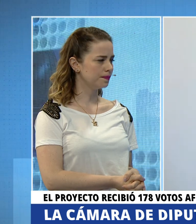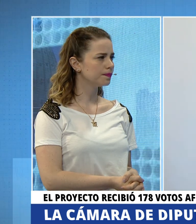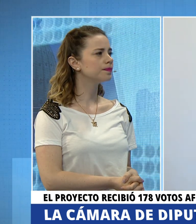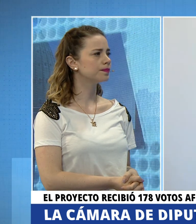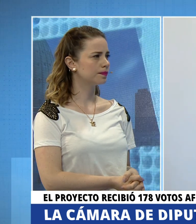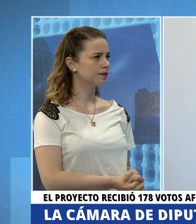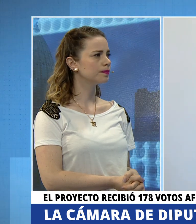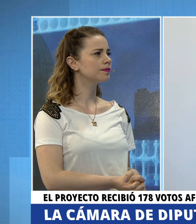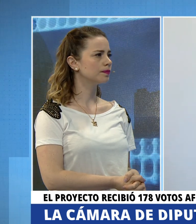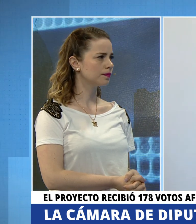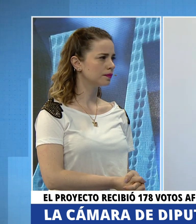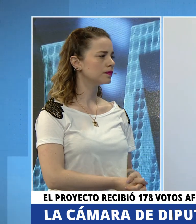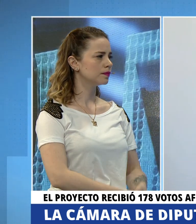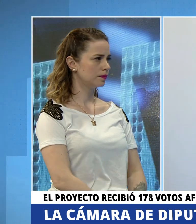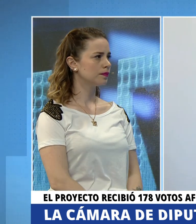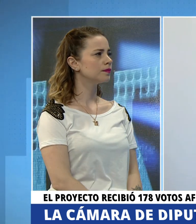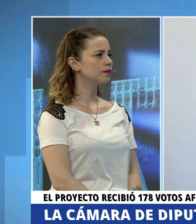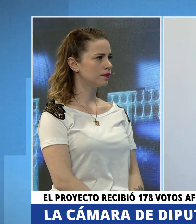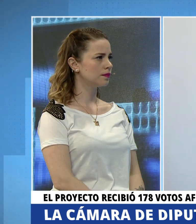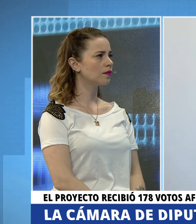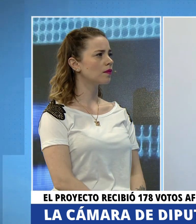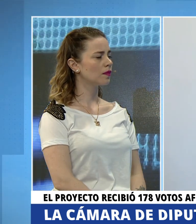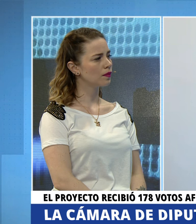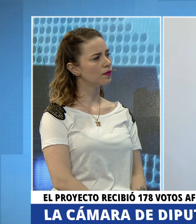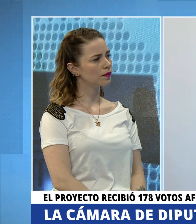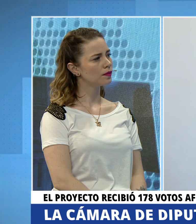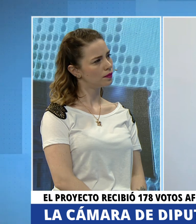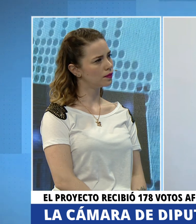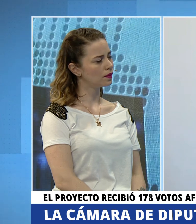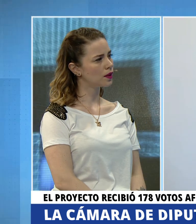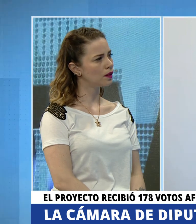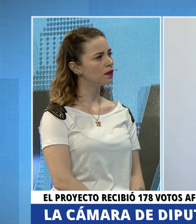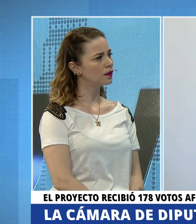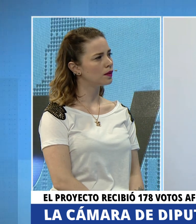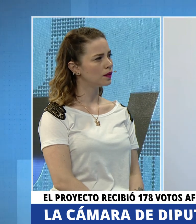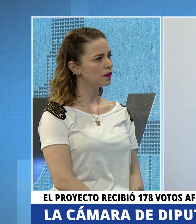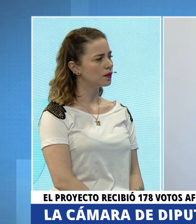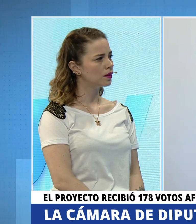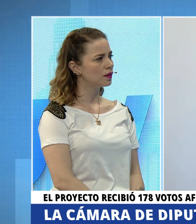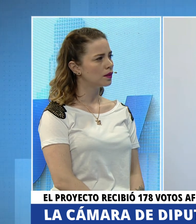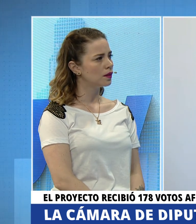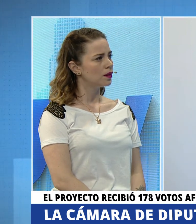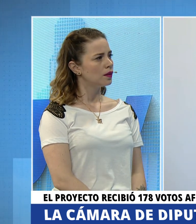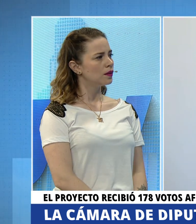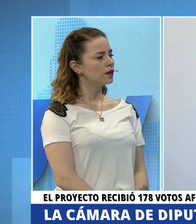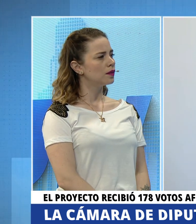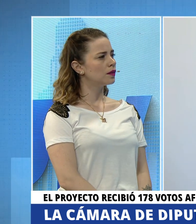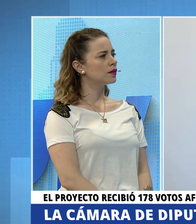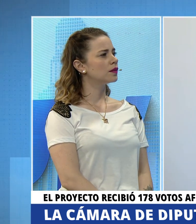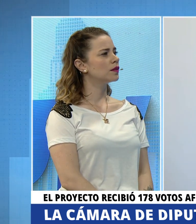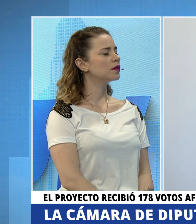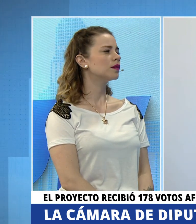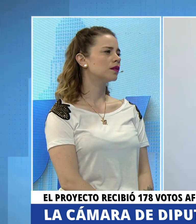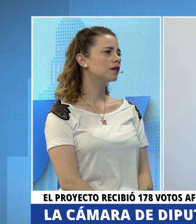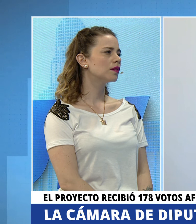criterios de actividades productivas, pero uno de los puntos más interesantes, que es el que destacó la oposición, es el hecho